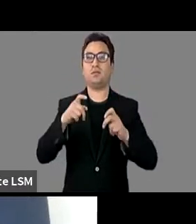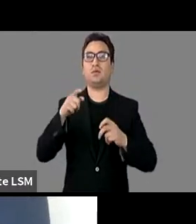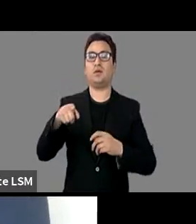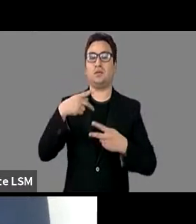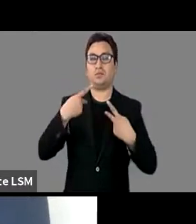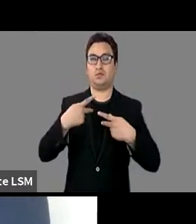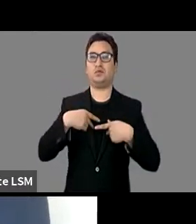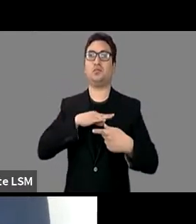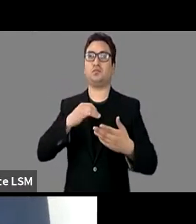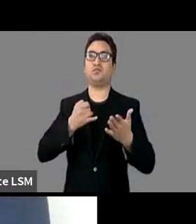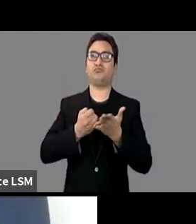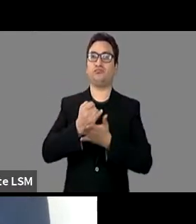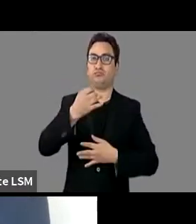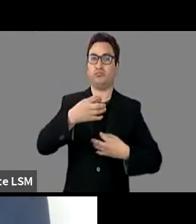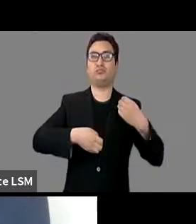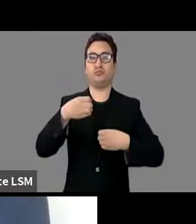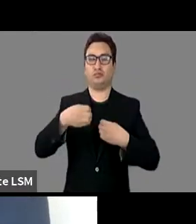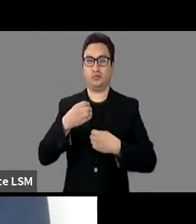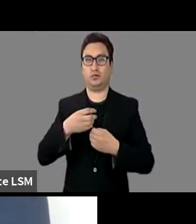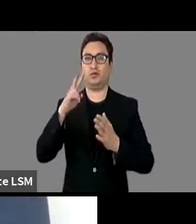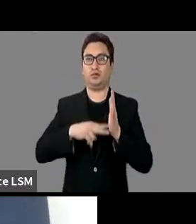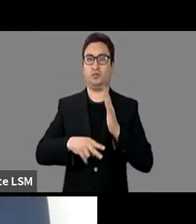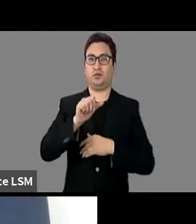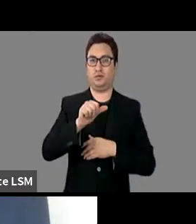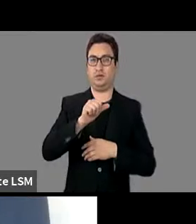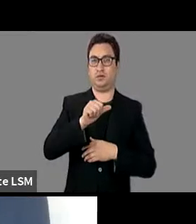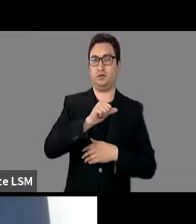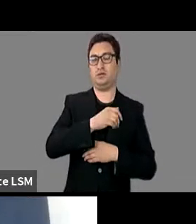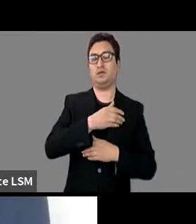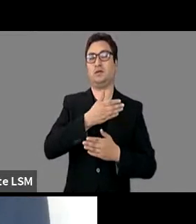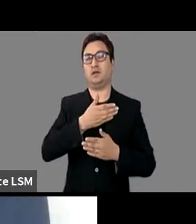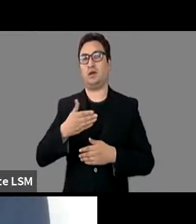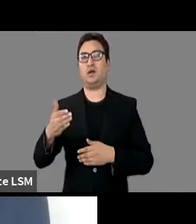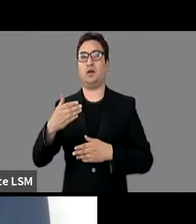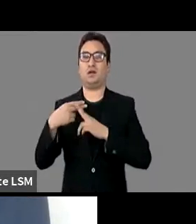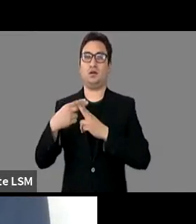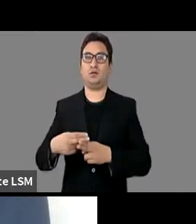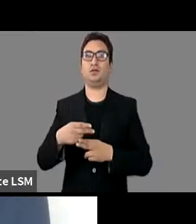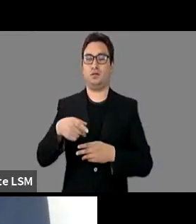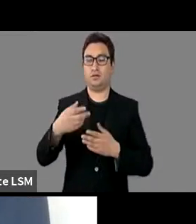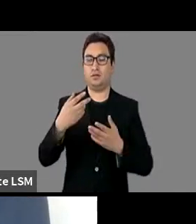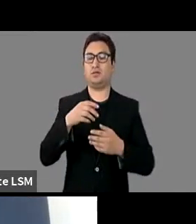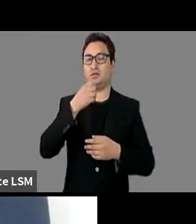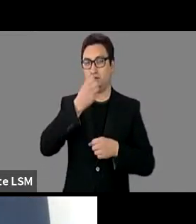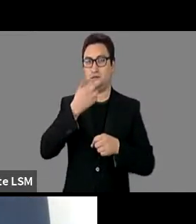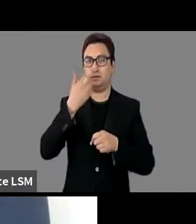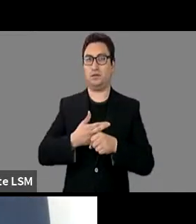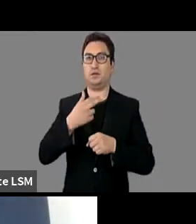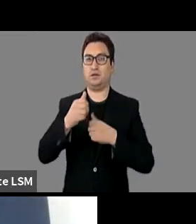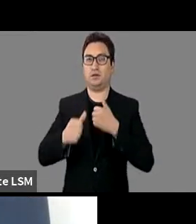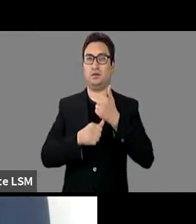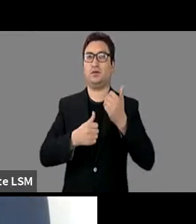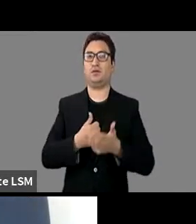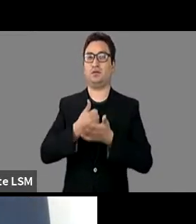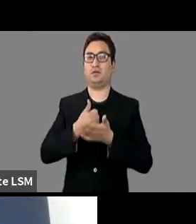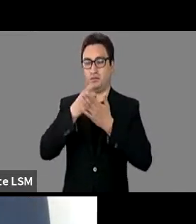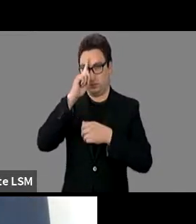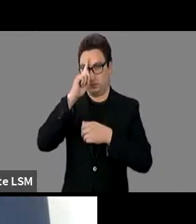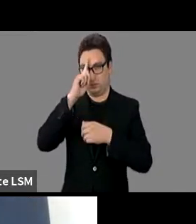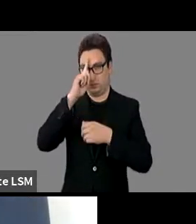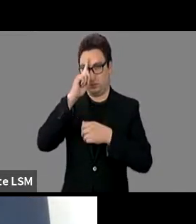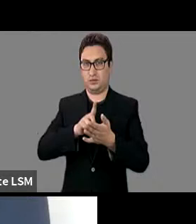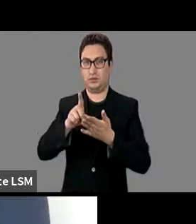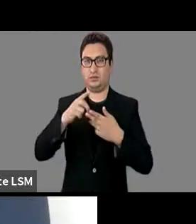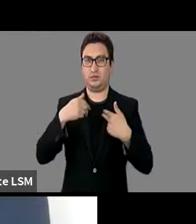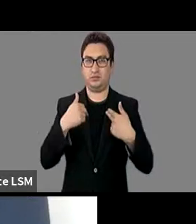Desde 2016 y hasta la fecha se desempeña como secretaria auxiliar y asesora de Derechos Humanos en la